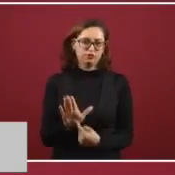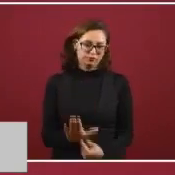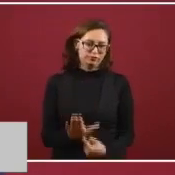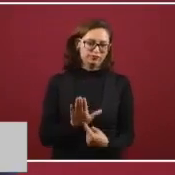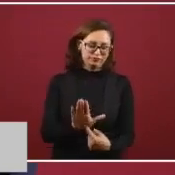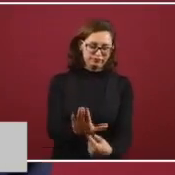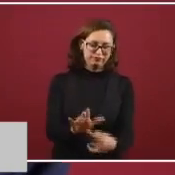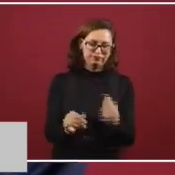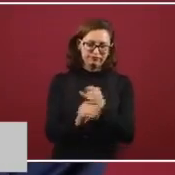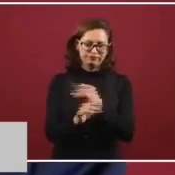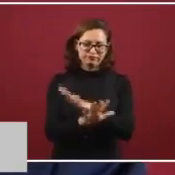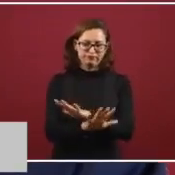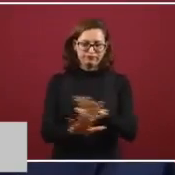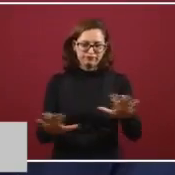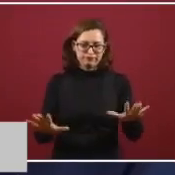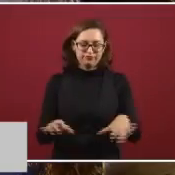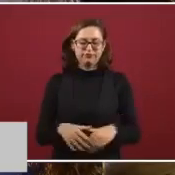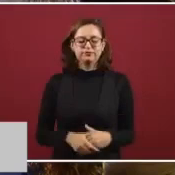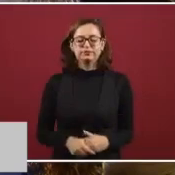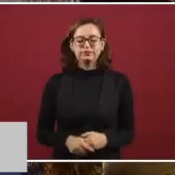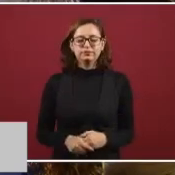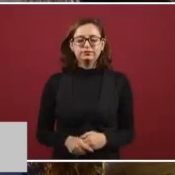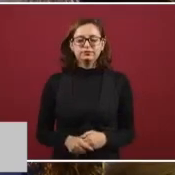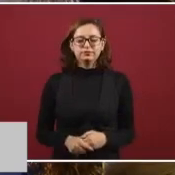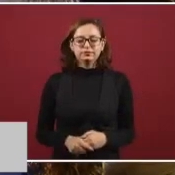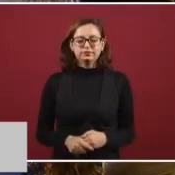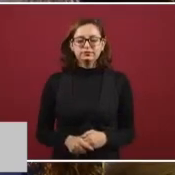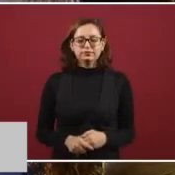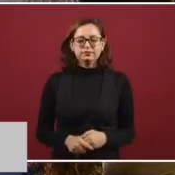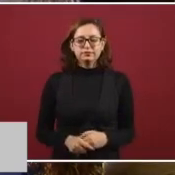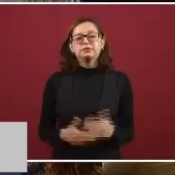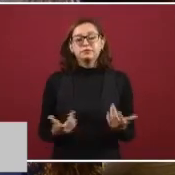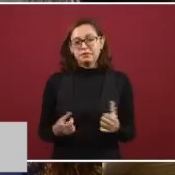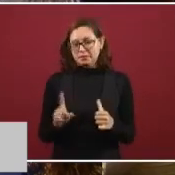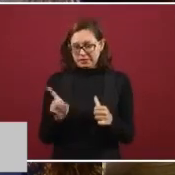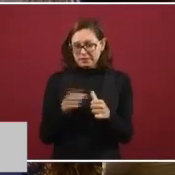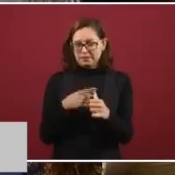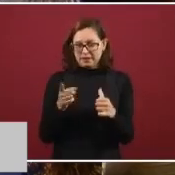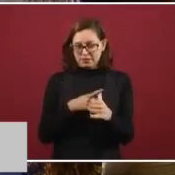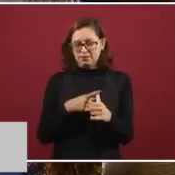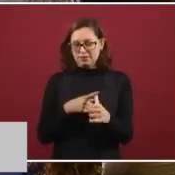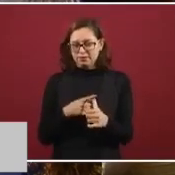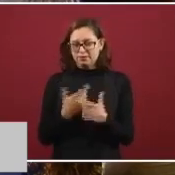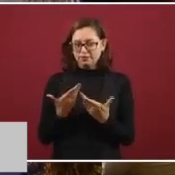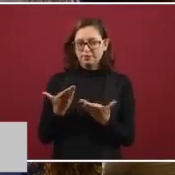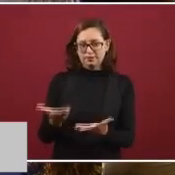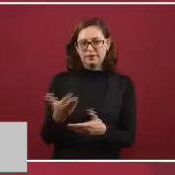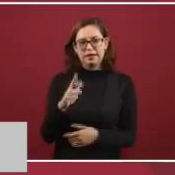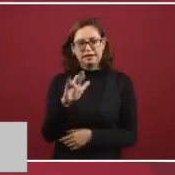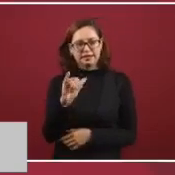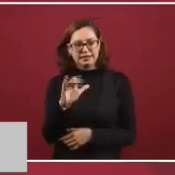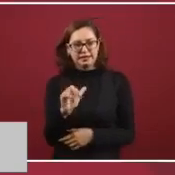El presidente informa que alternará su domicilio con su casa en Tlalpan y el departamento en Palacio Nacional.